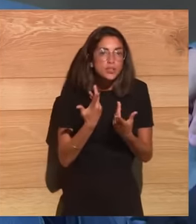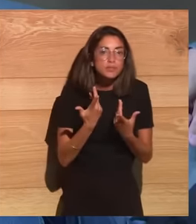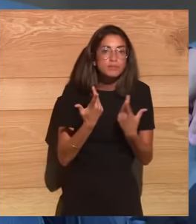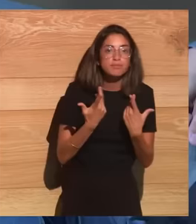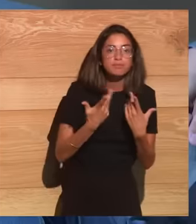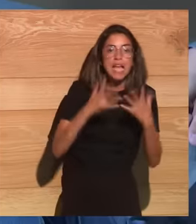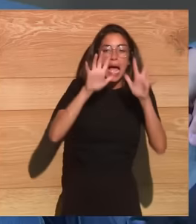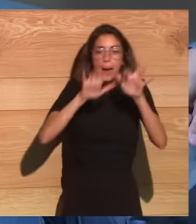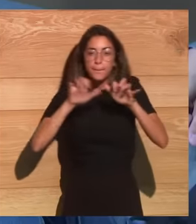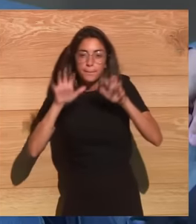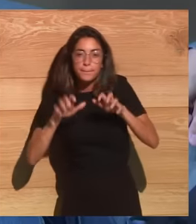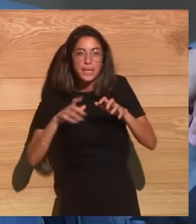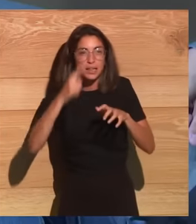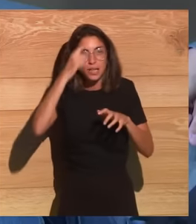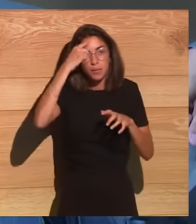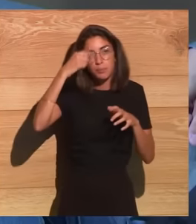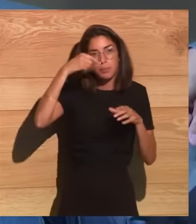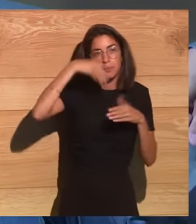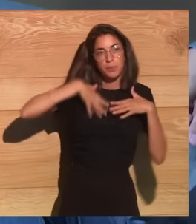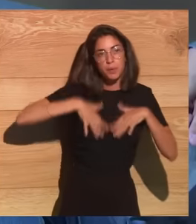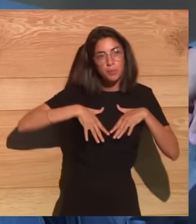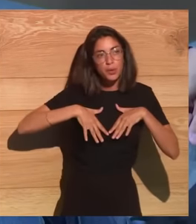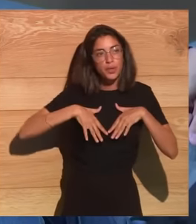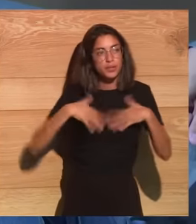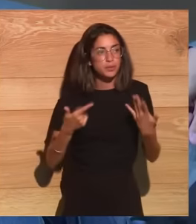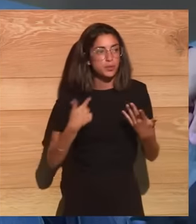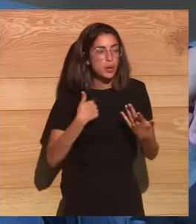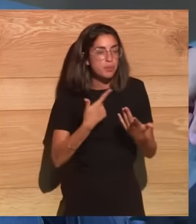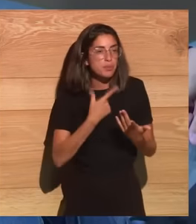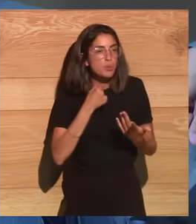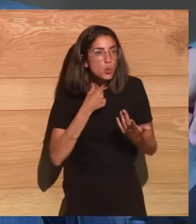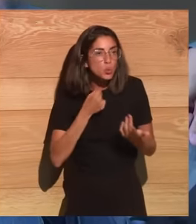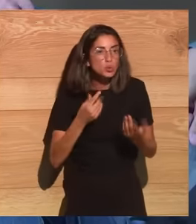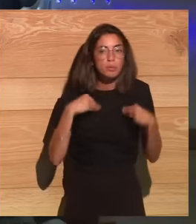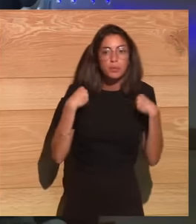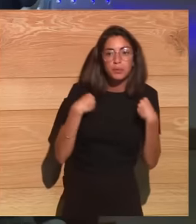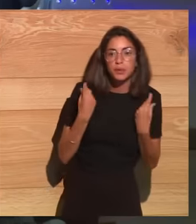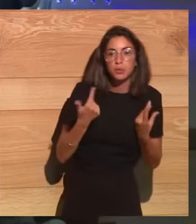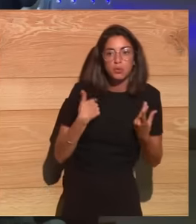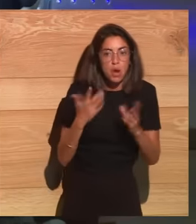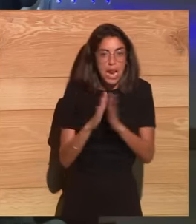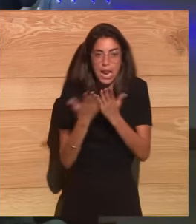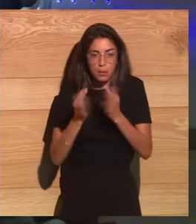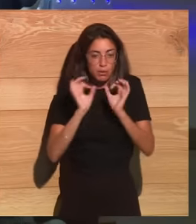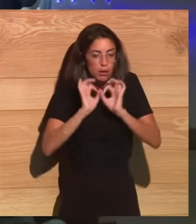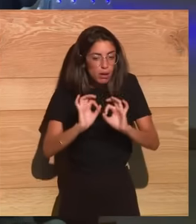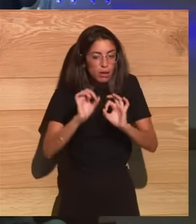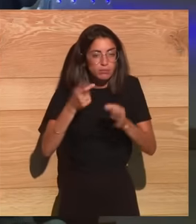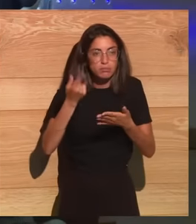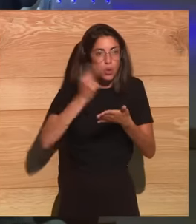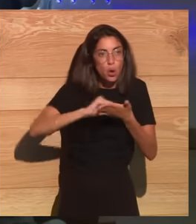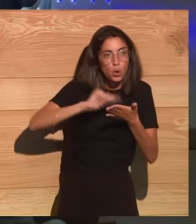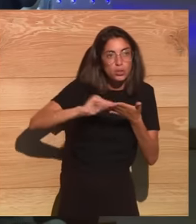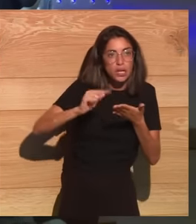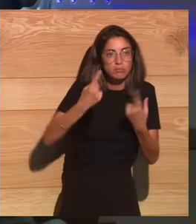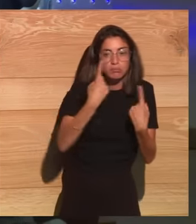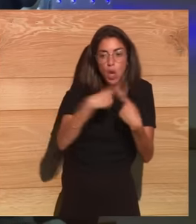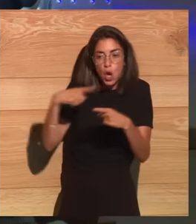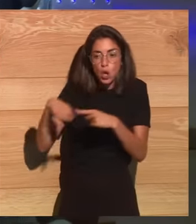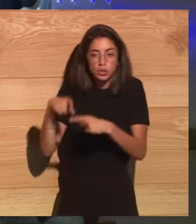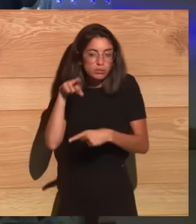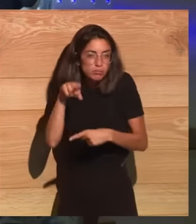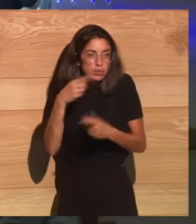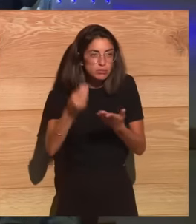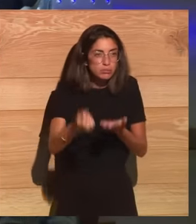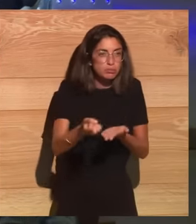aprendérmelo de memoria y entonces todo eso me gusta, me divierte y es lo que he hecho en el libro, contar esas mierdas realmente,